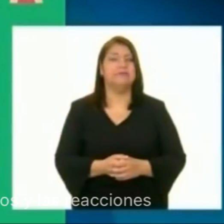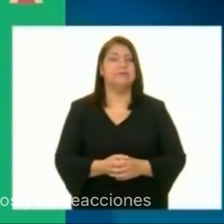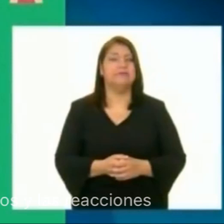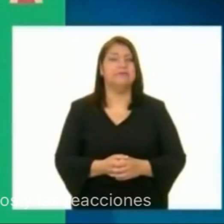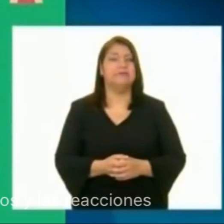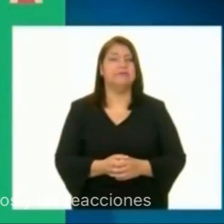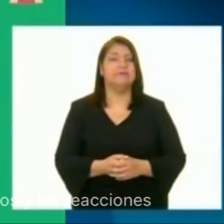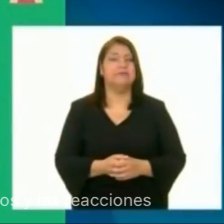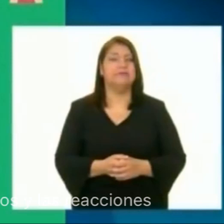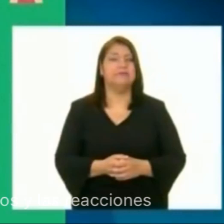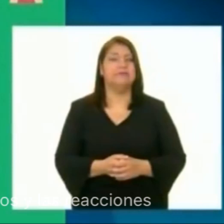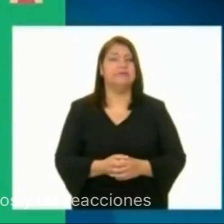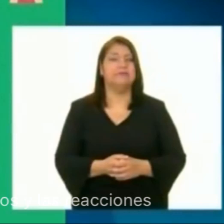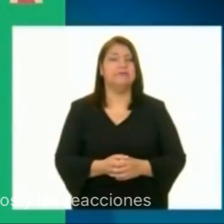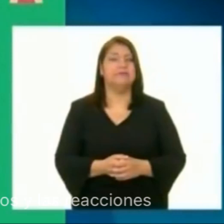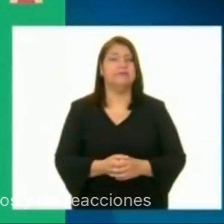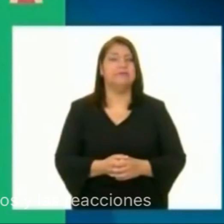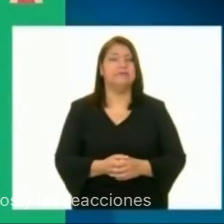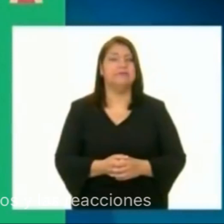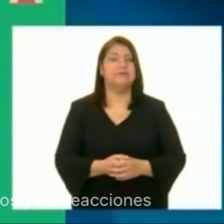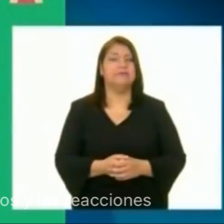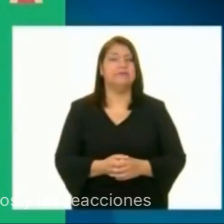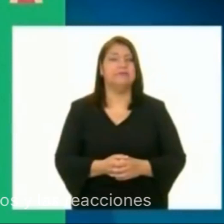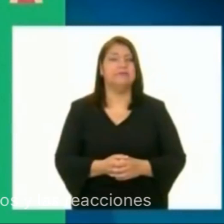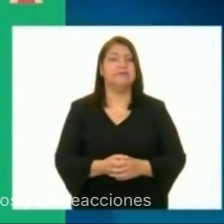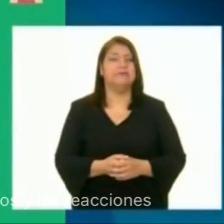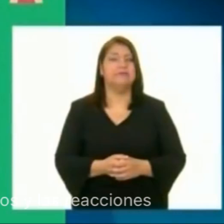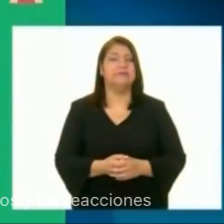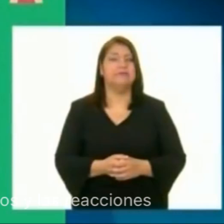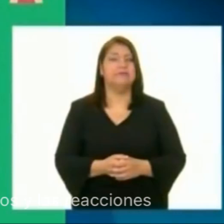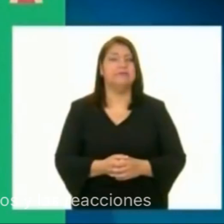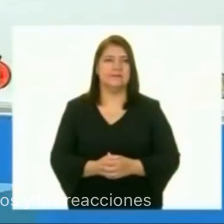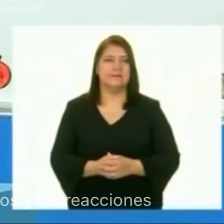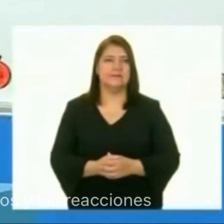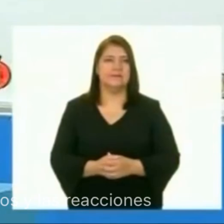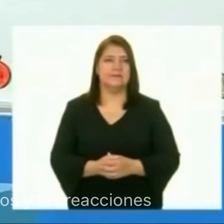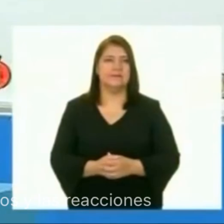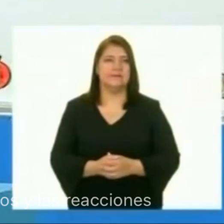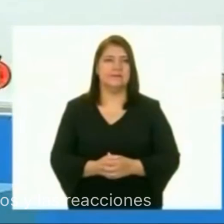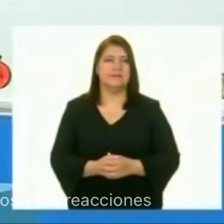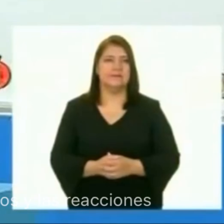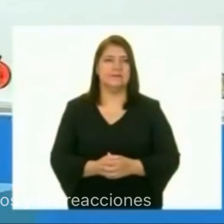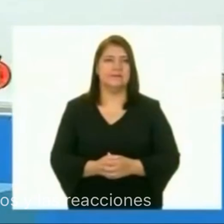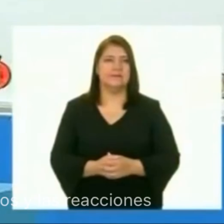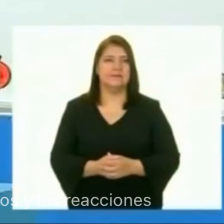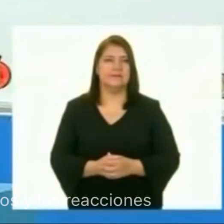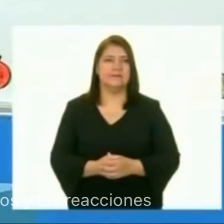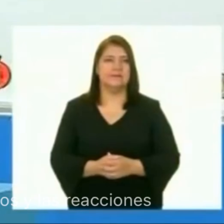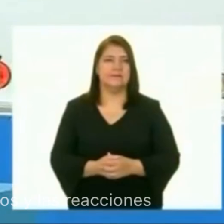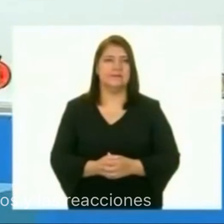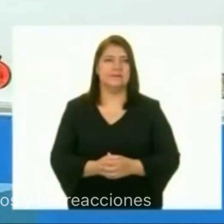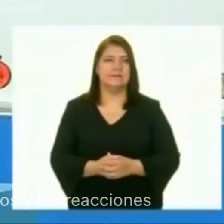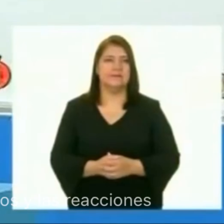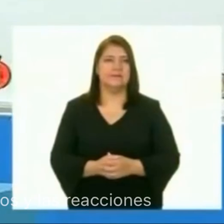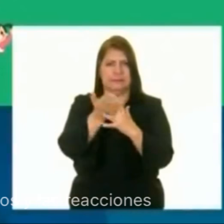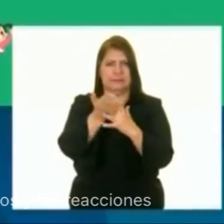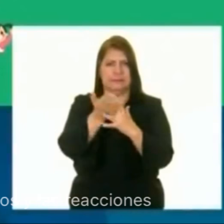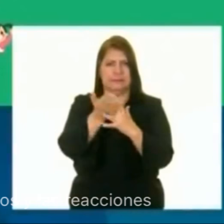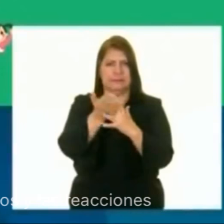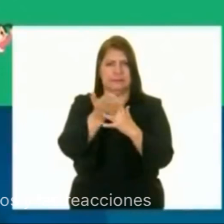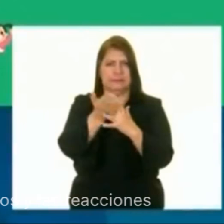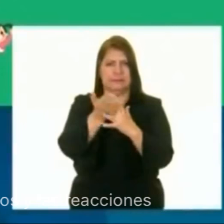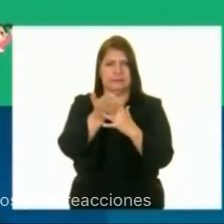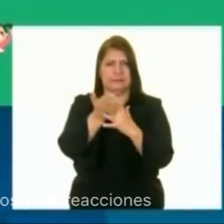iguales y darle una parte a cada uno te pido que no estás en la tabla un sexto se me ocurre dibujar dos gelatinas también había